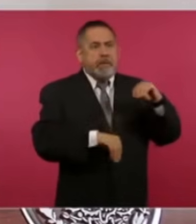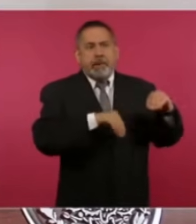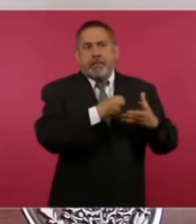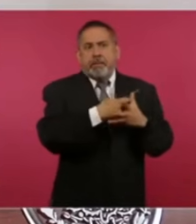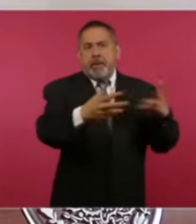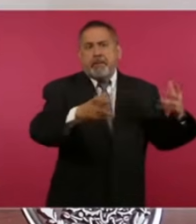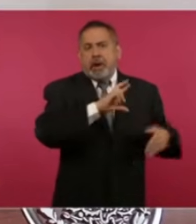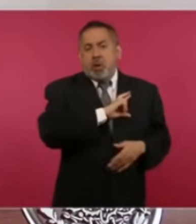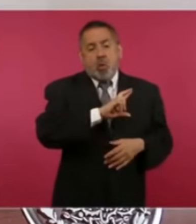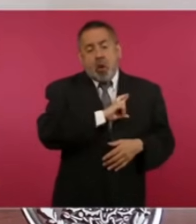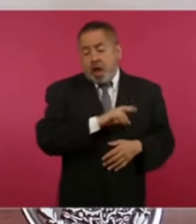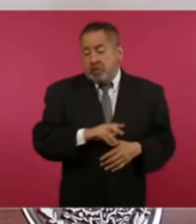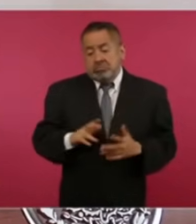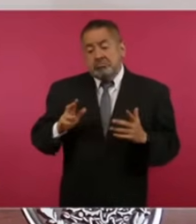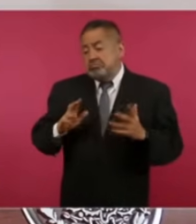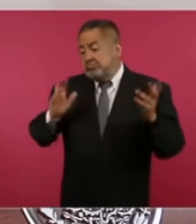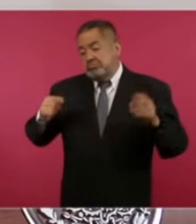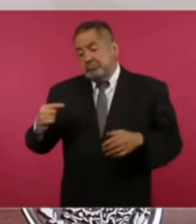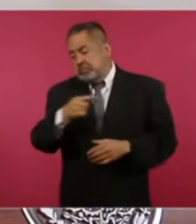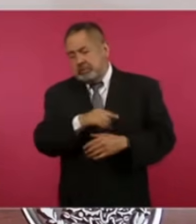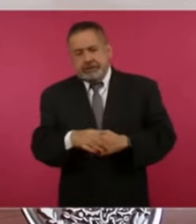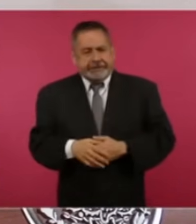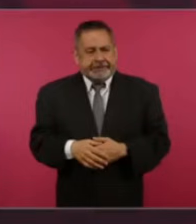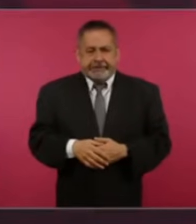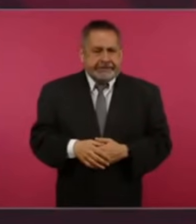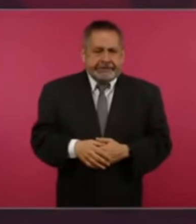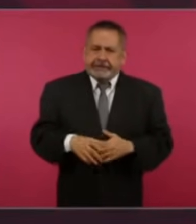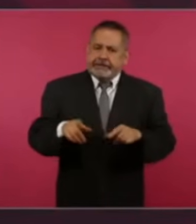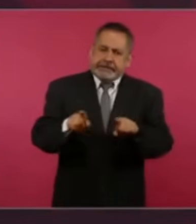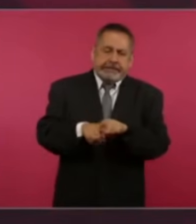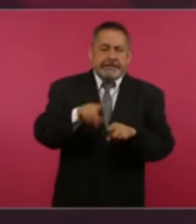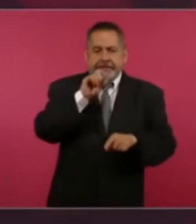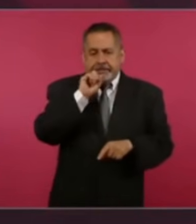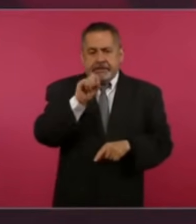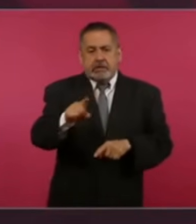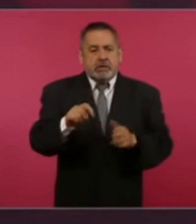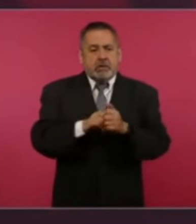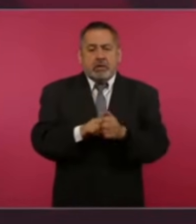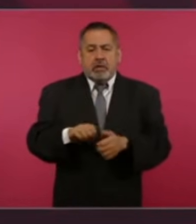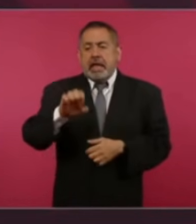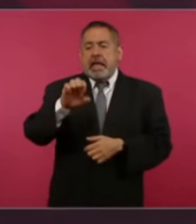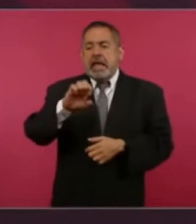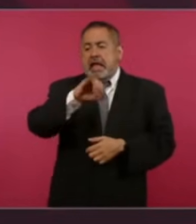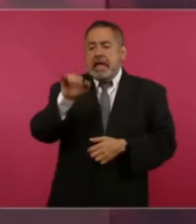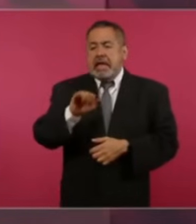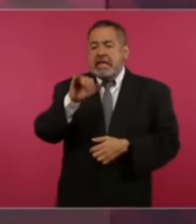Lo mismo hicieron con la desaparición del ejido,